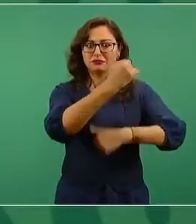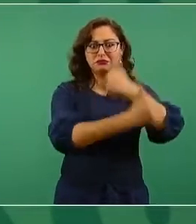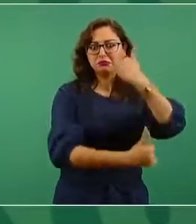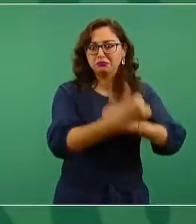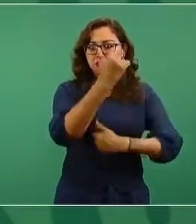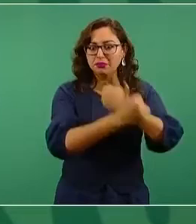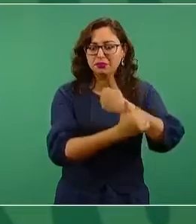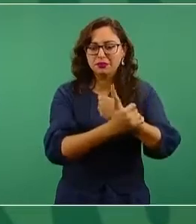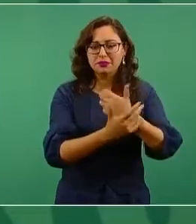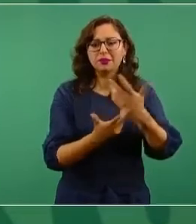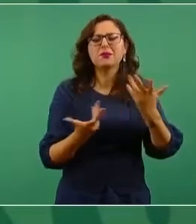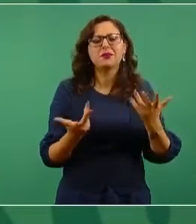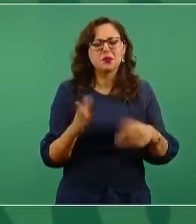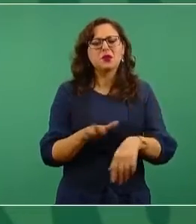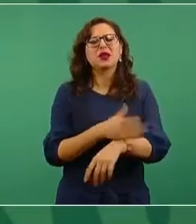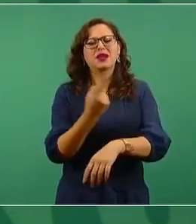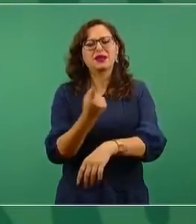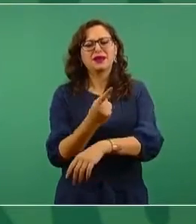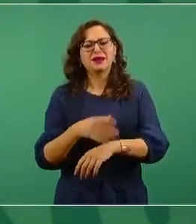¿Por qué?